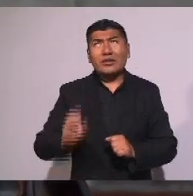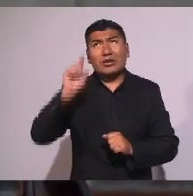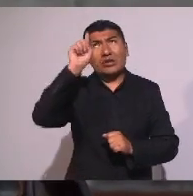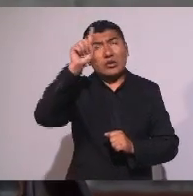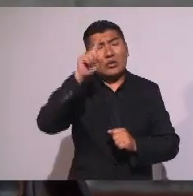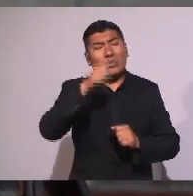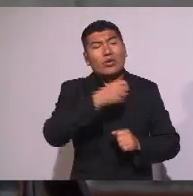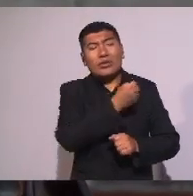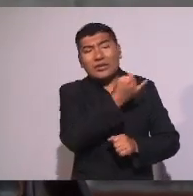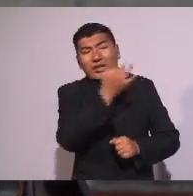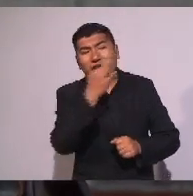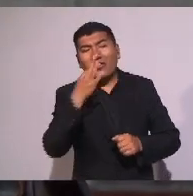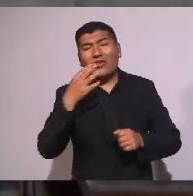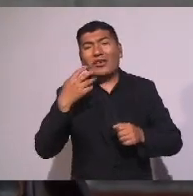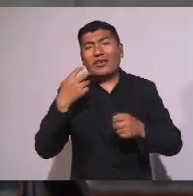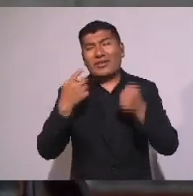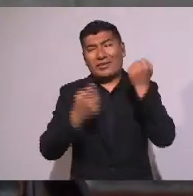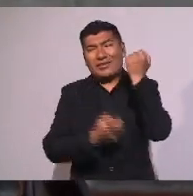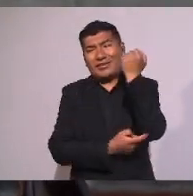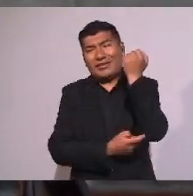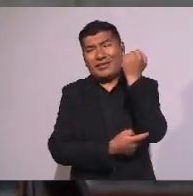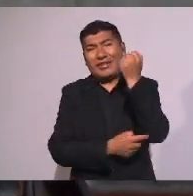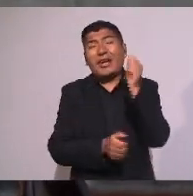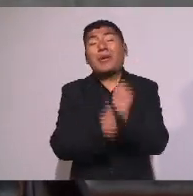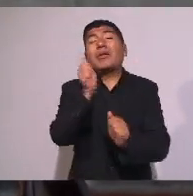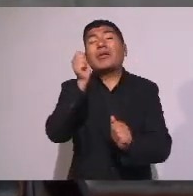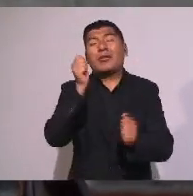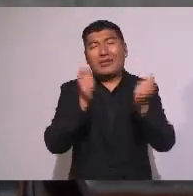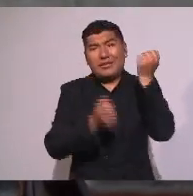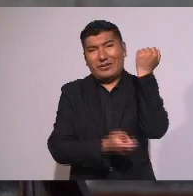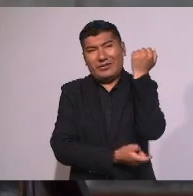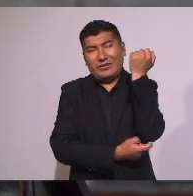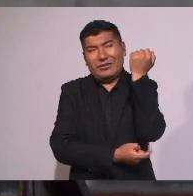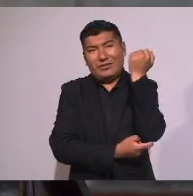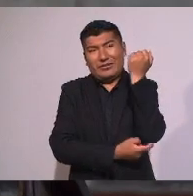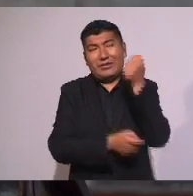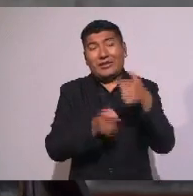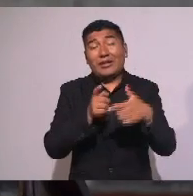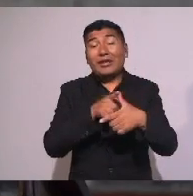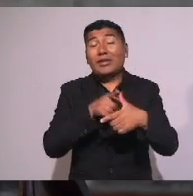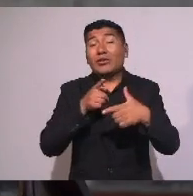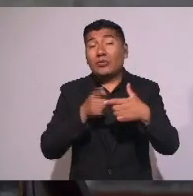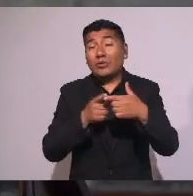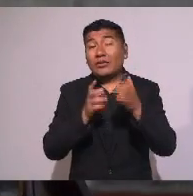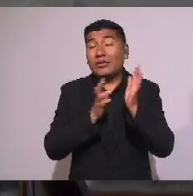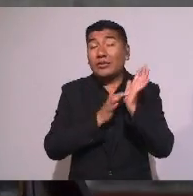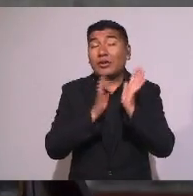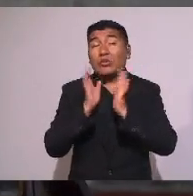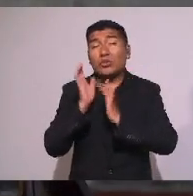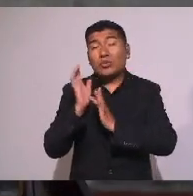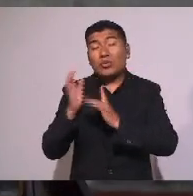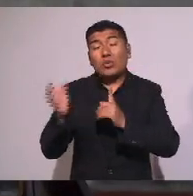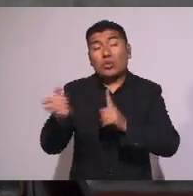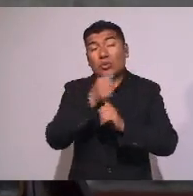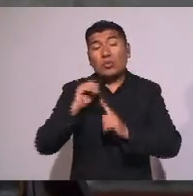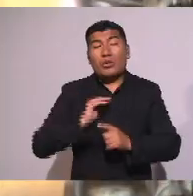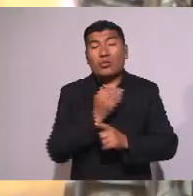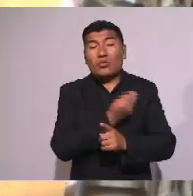las tentaciones. Ha vencido a las tentaciones. Y entonces Jesús toma